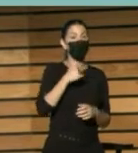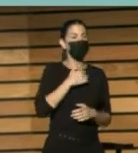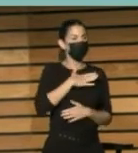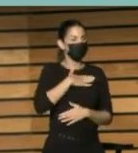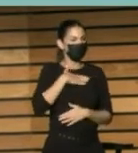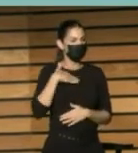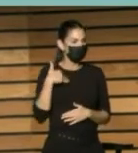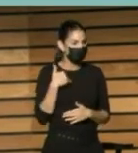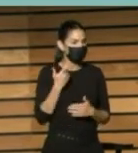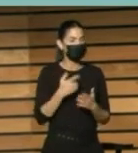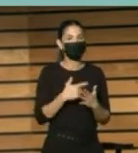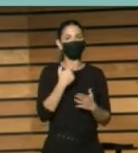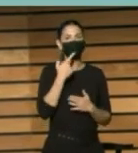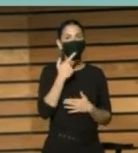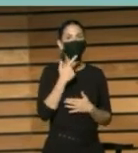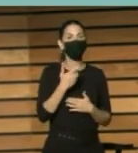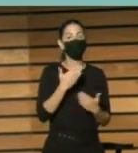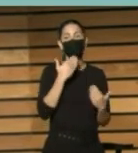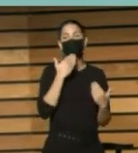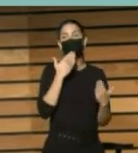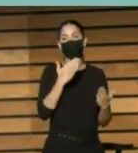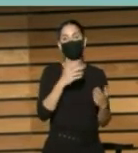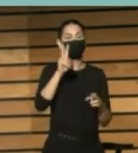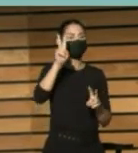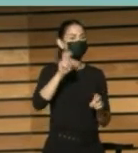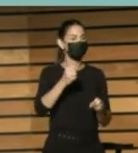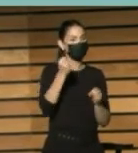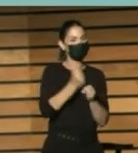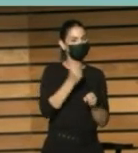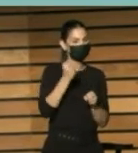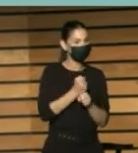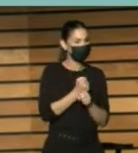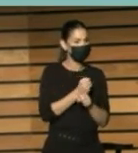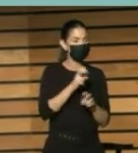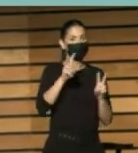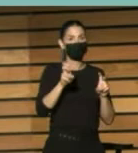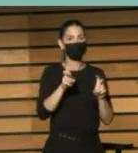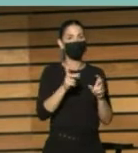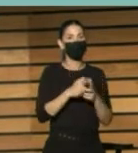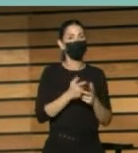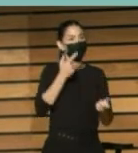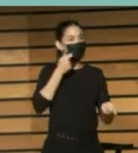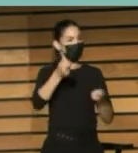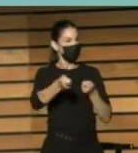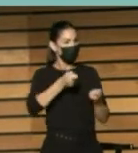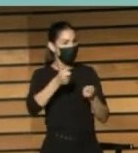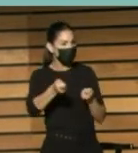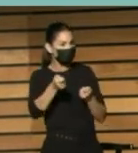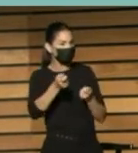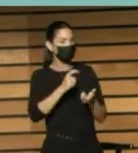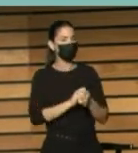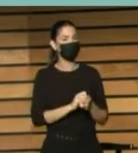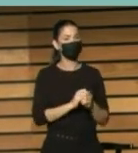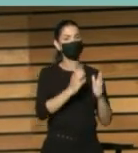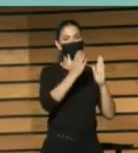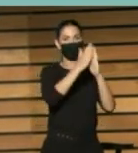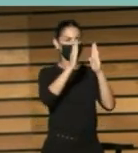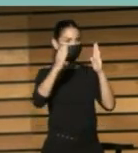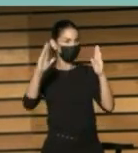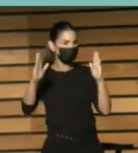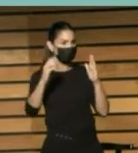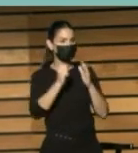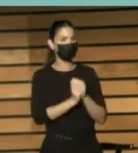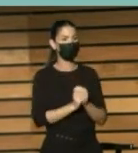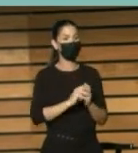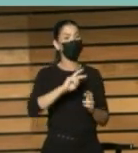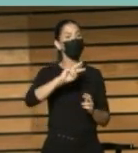de todas las compañeras y compañeros de la Subdirección General de Coordinación Bibliotecaria, con la subdirectora general, con Clara Ortega, a